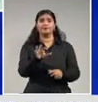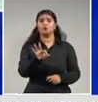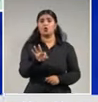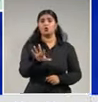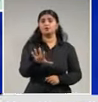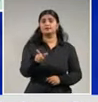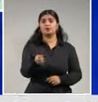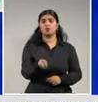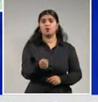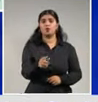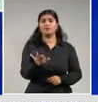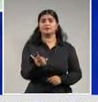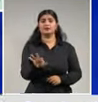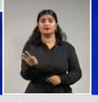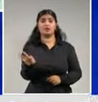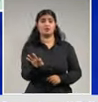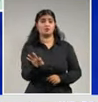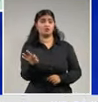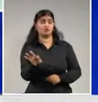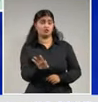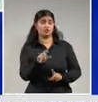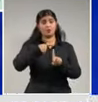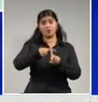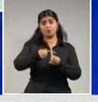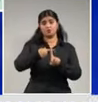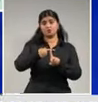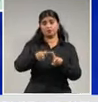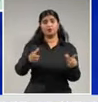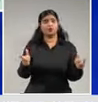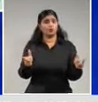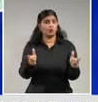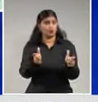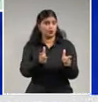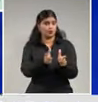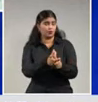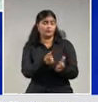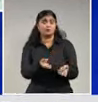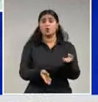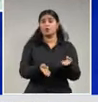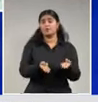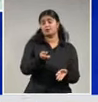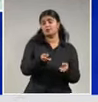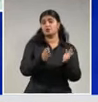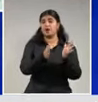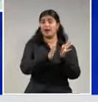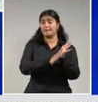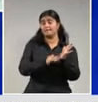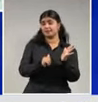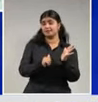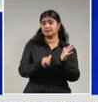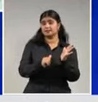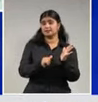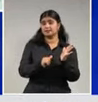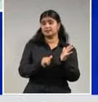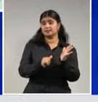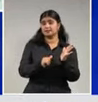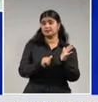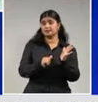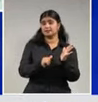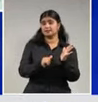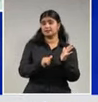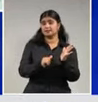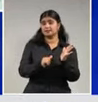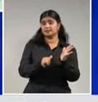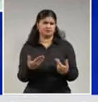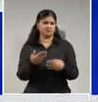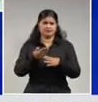85,7% la incidencia de casos de COVID-19 con respecto al mes de octubre. Estamos